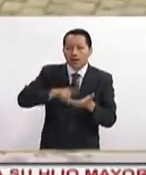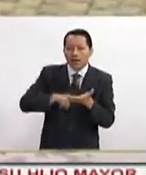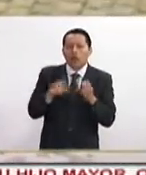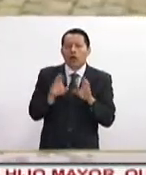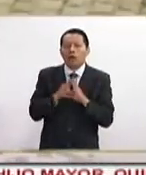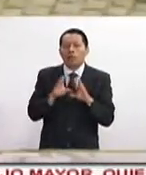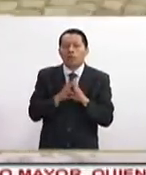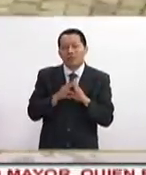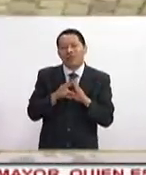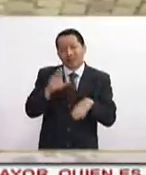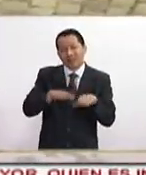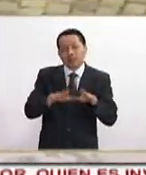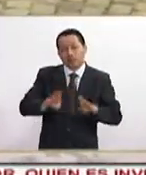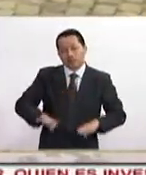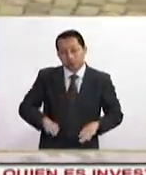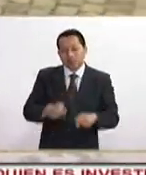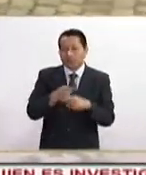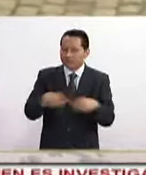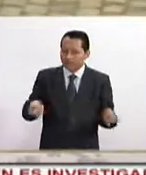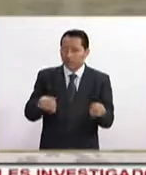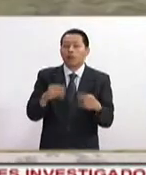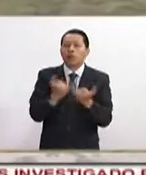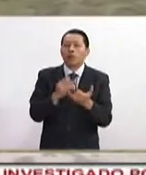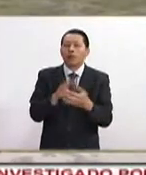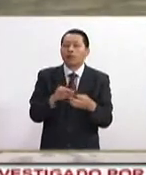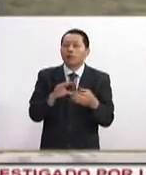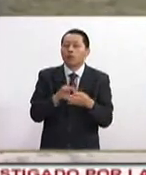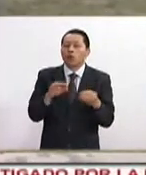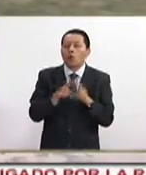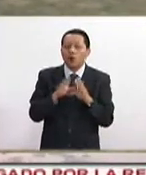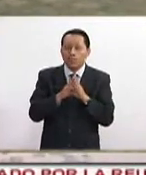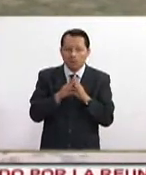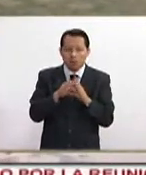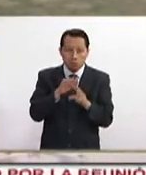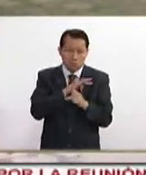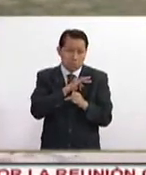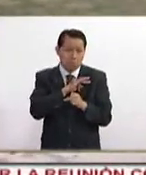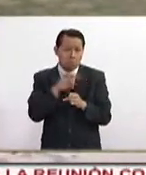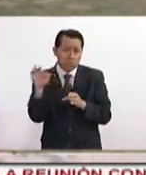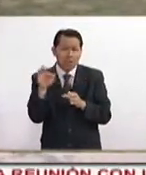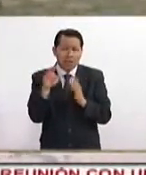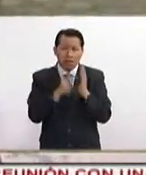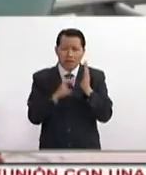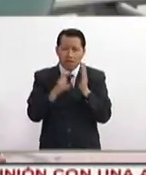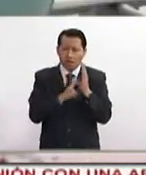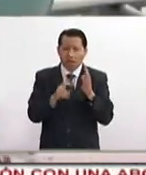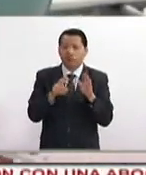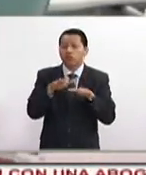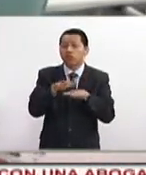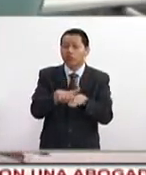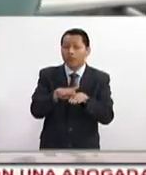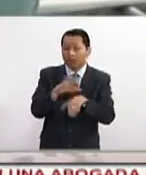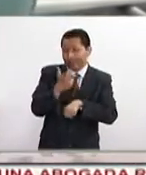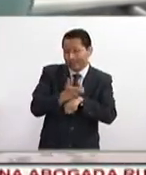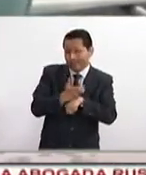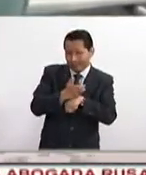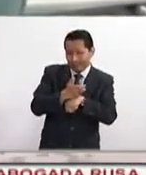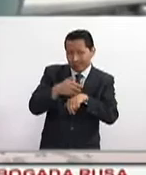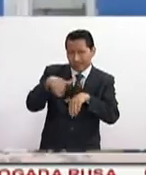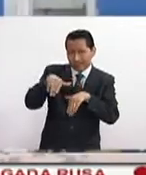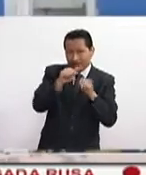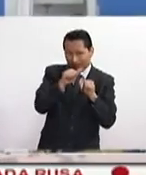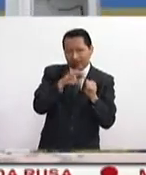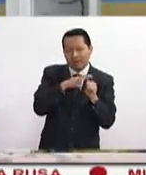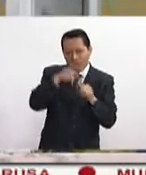claramente algunas diferencias, e incluso dio un guiño de poder rectificar su decisión sobre la retirada de Estados Unidos del Acuerdo de